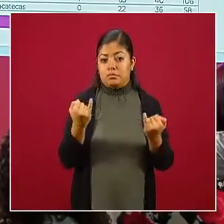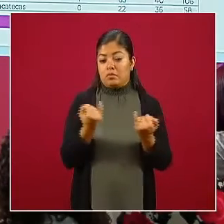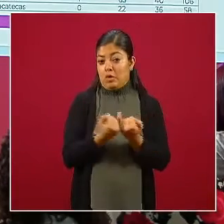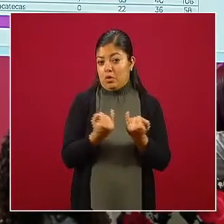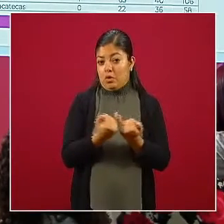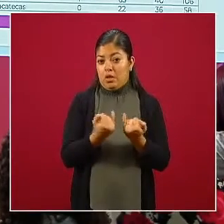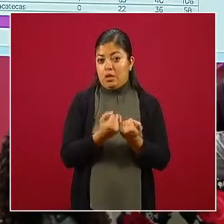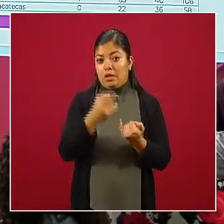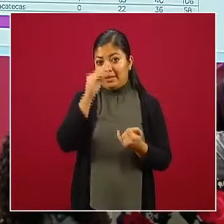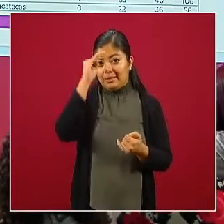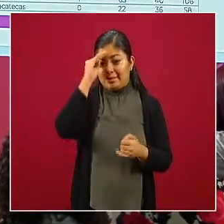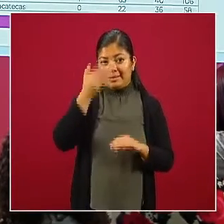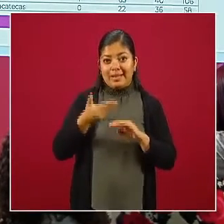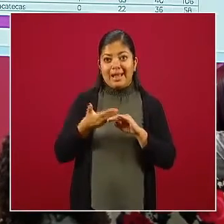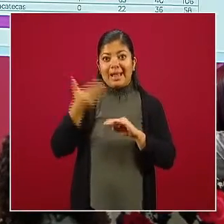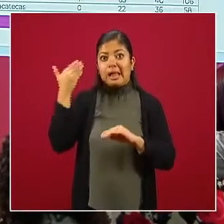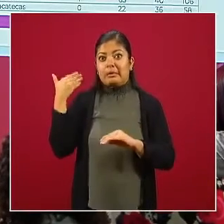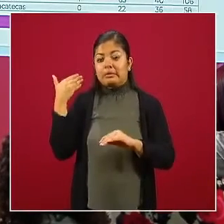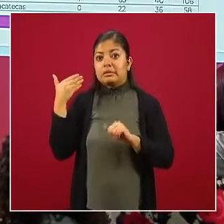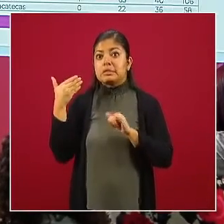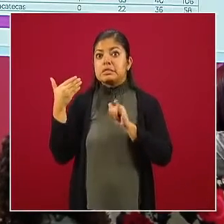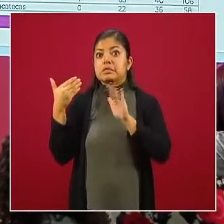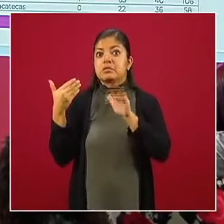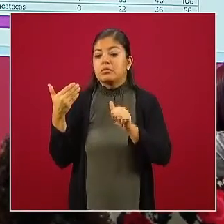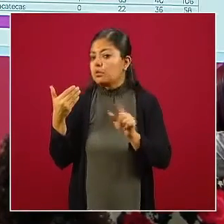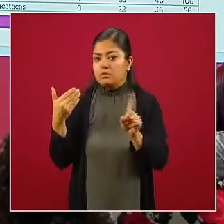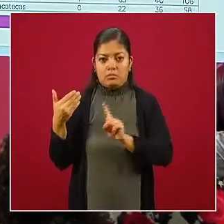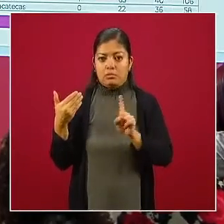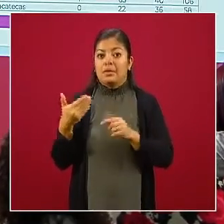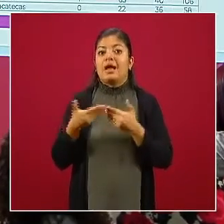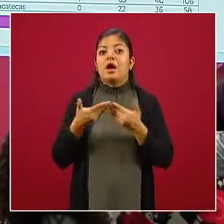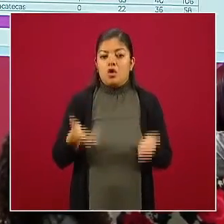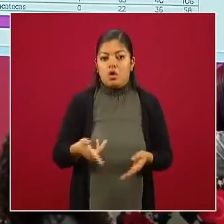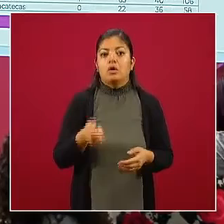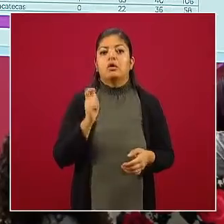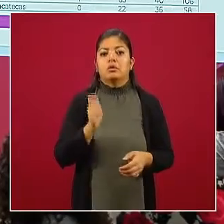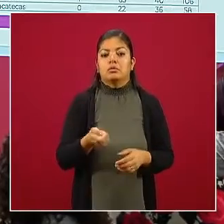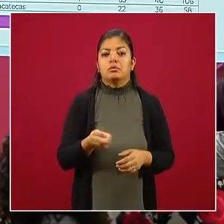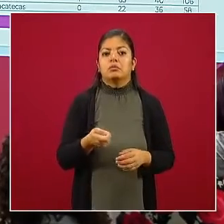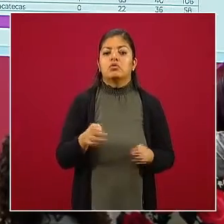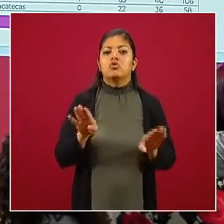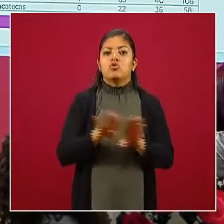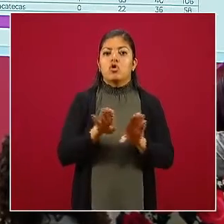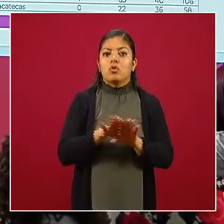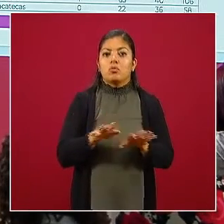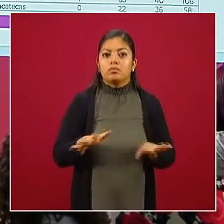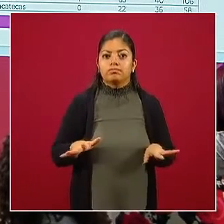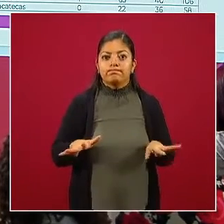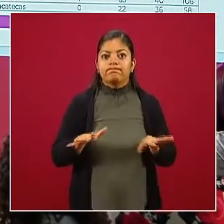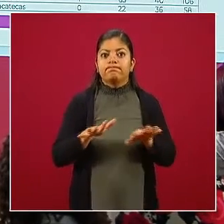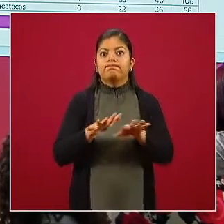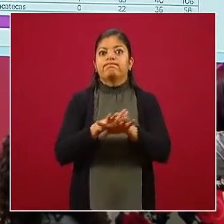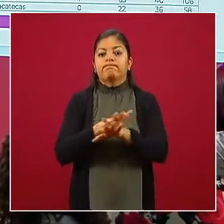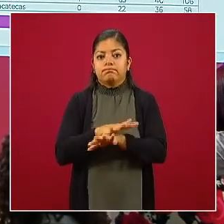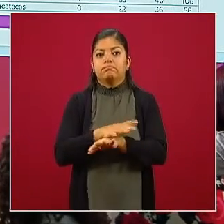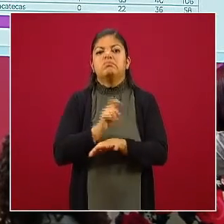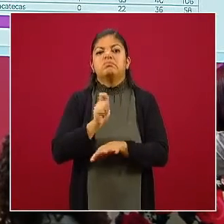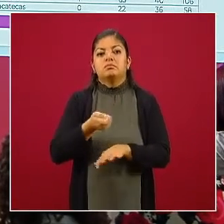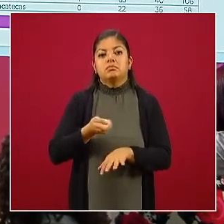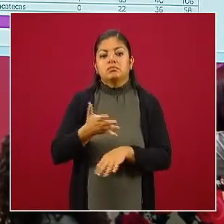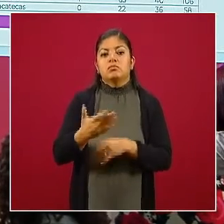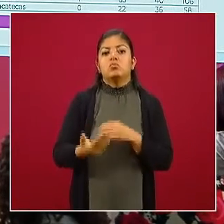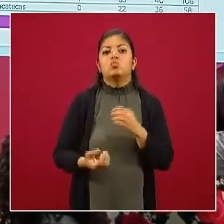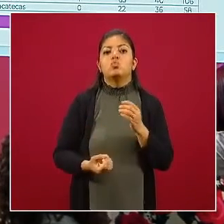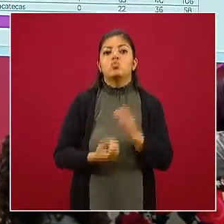se visualizaban antes del inicio de la epidemia, sino en esta perspectiva de transitar a una nueva normalidad, y